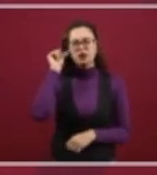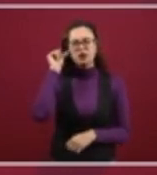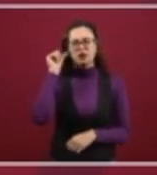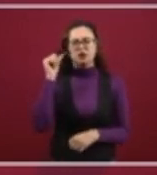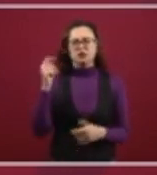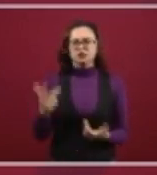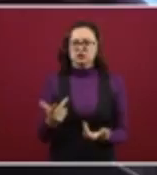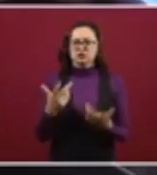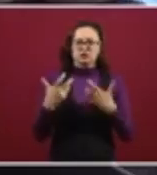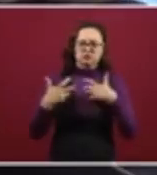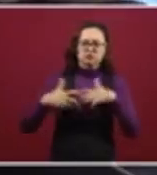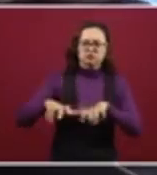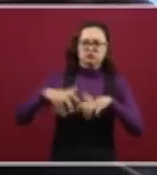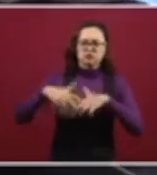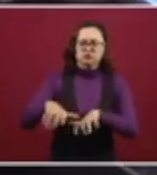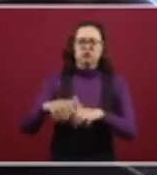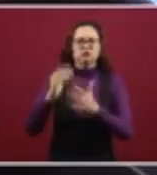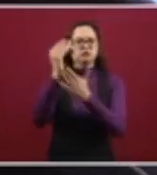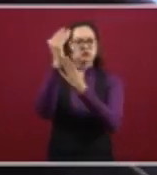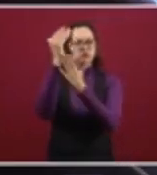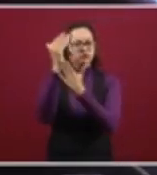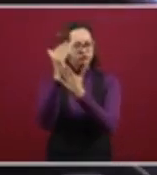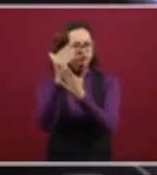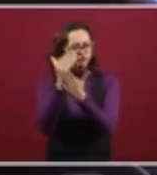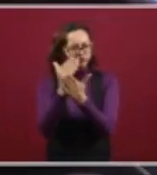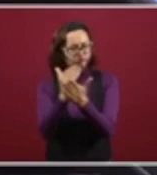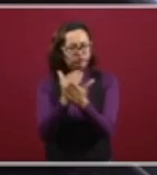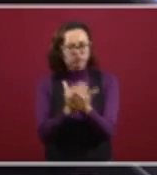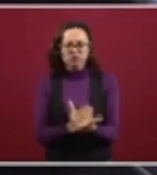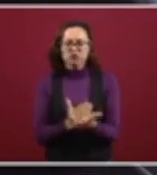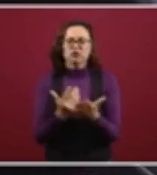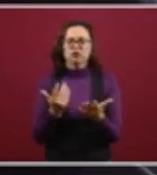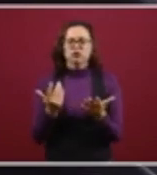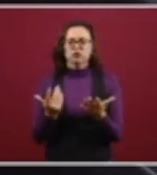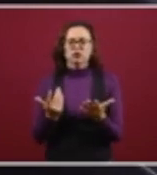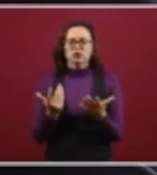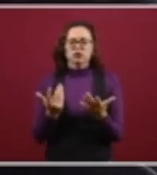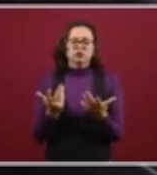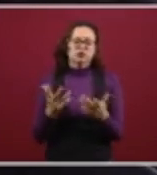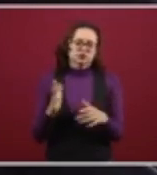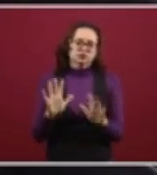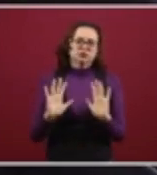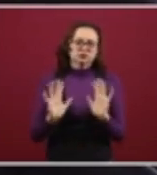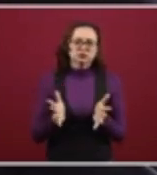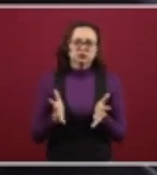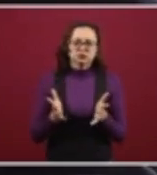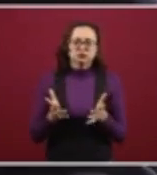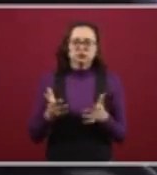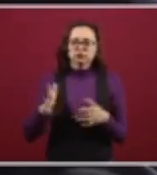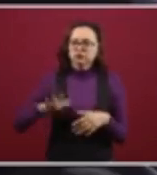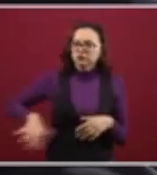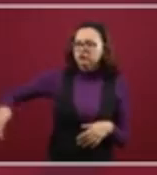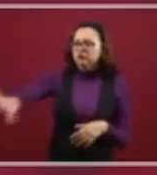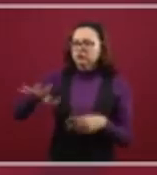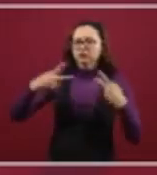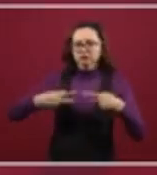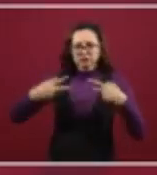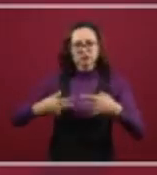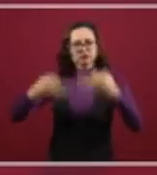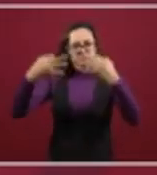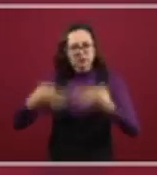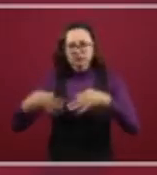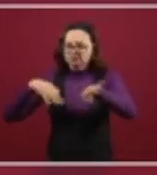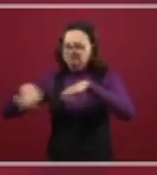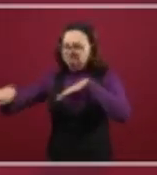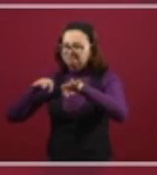últimas manifestaciones han bajado de intensidad, muchos de ellos se debe a que los agricultores reales pues ya están en